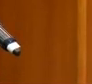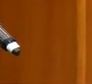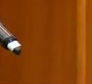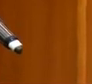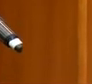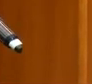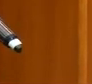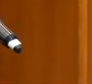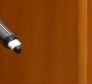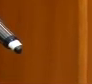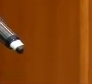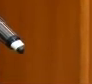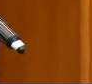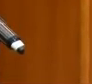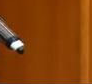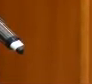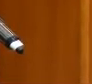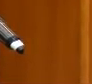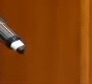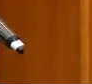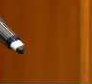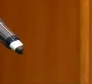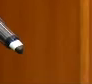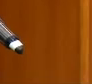oh, oh, cante conmigo.